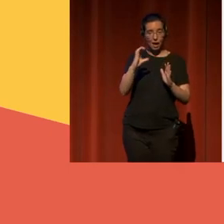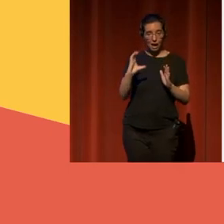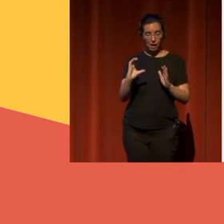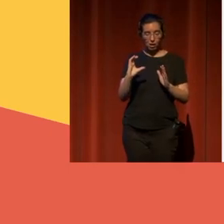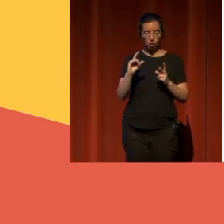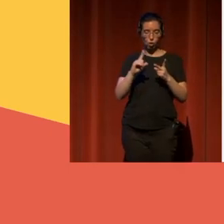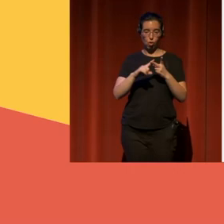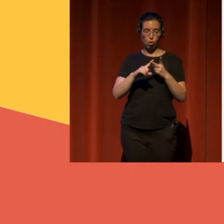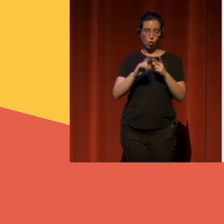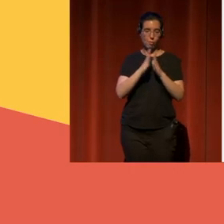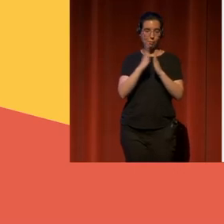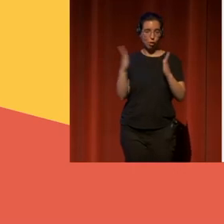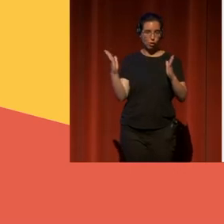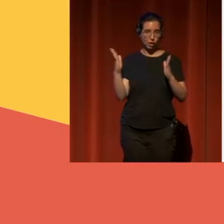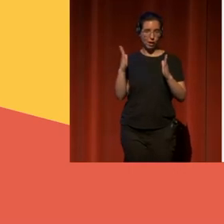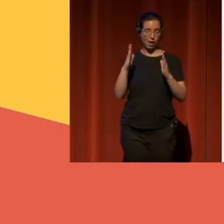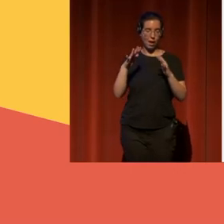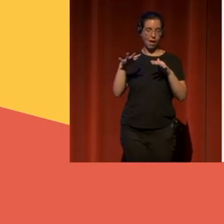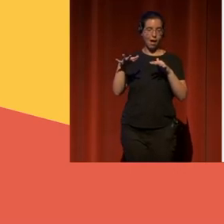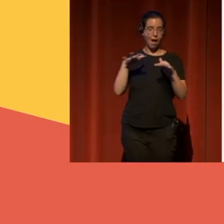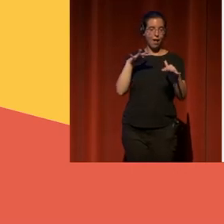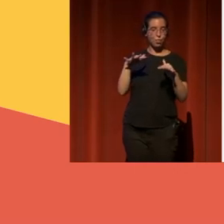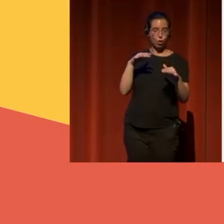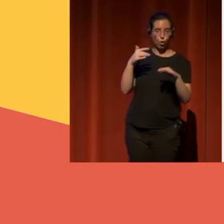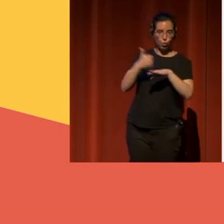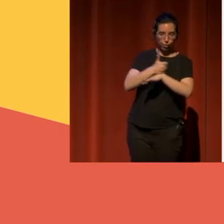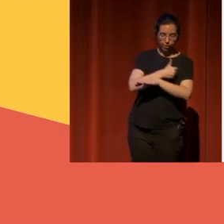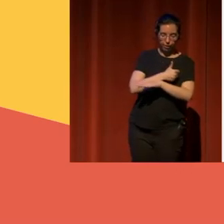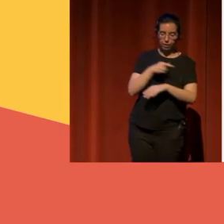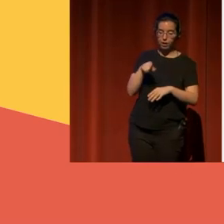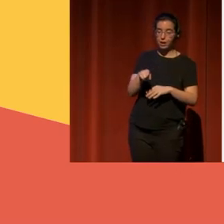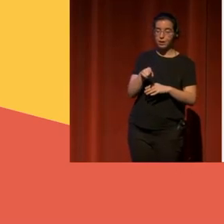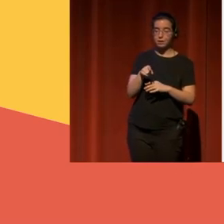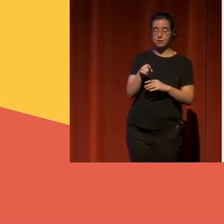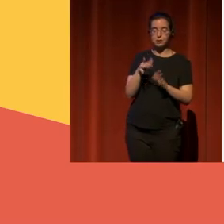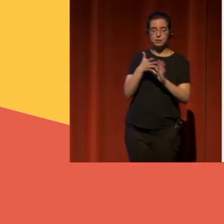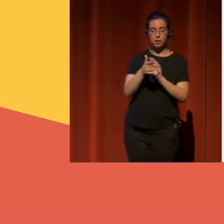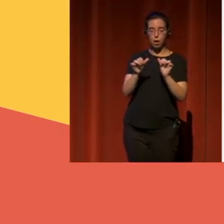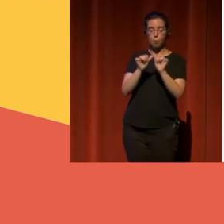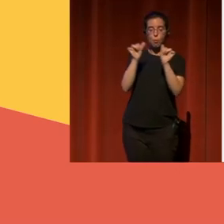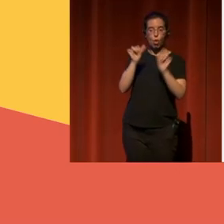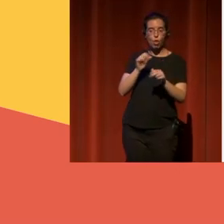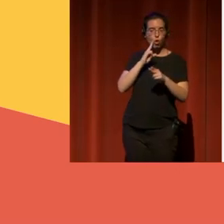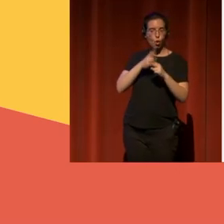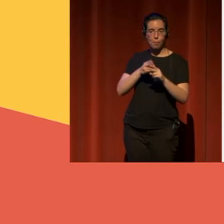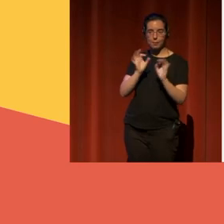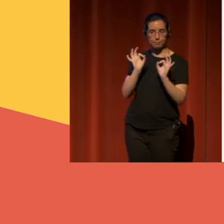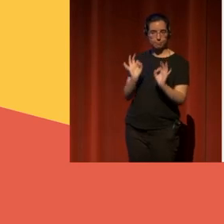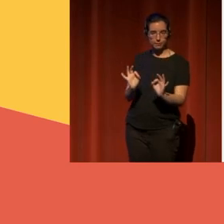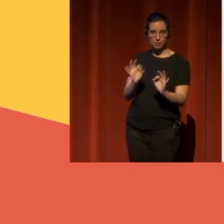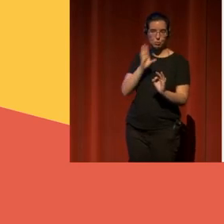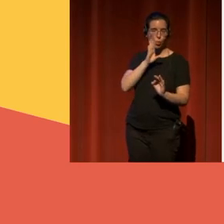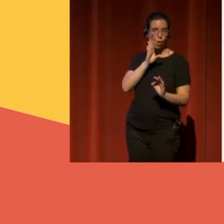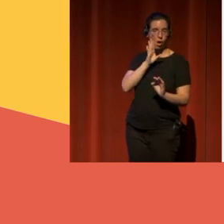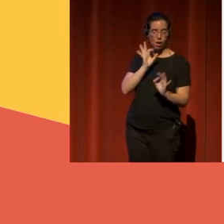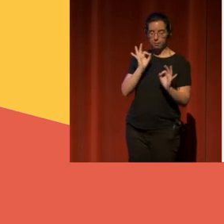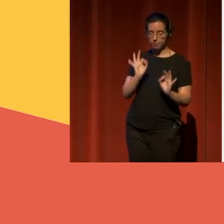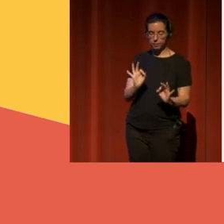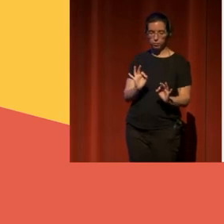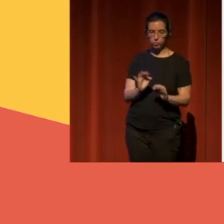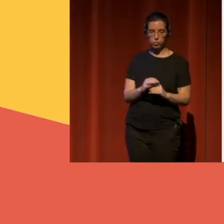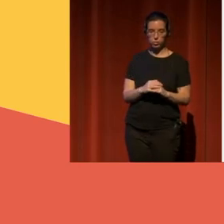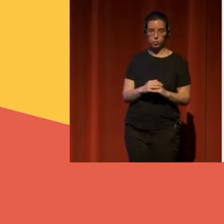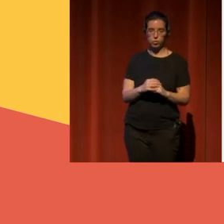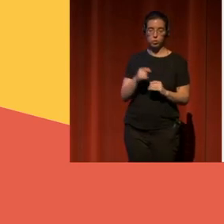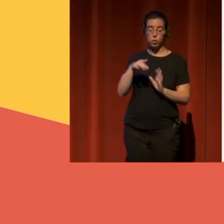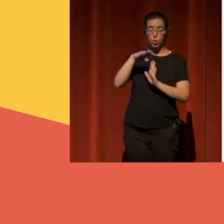tu Acción Ciudadana es la parte práctica o experiencial del modelo del mismo nombre analizado en el apartado anterior.